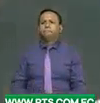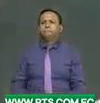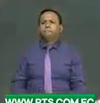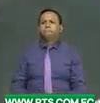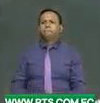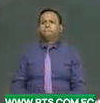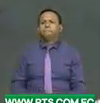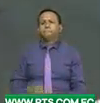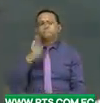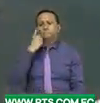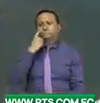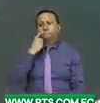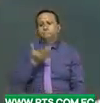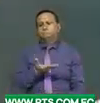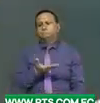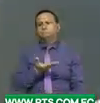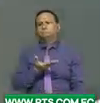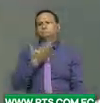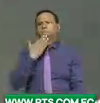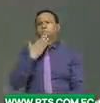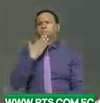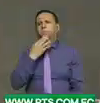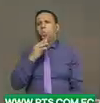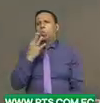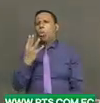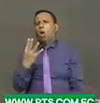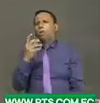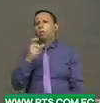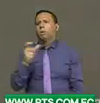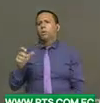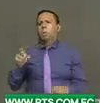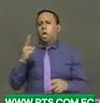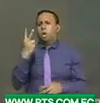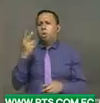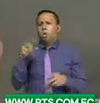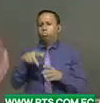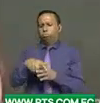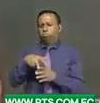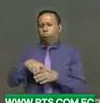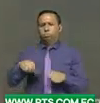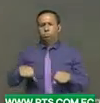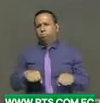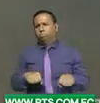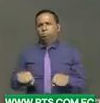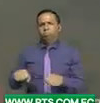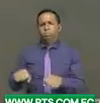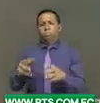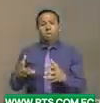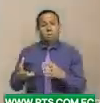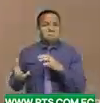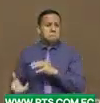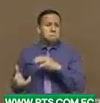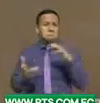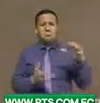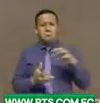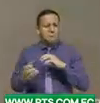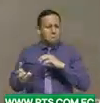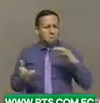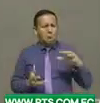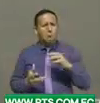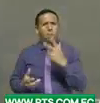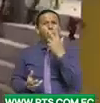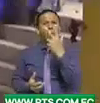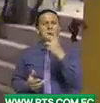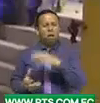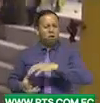El atentado fue protagonizado por cuatro sujetos en dos motocicletas, quienes lanzaron tres bombas Molotov en